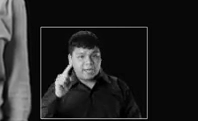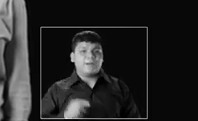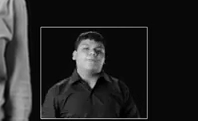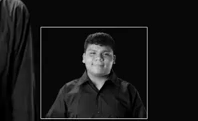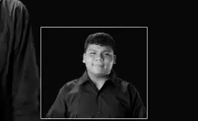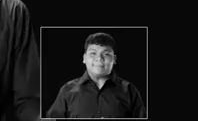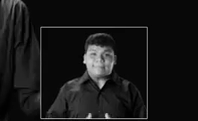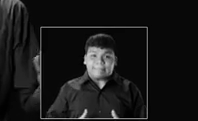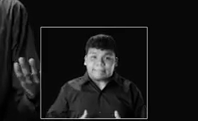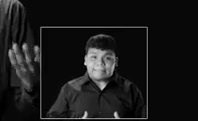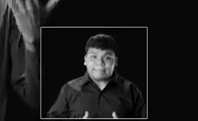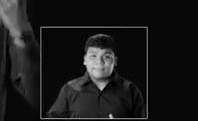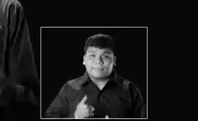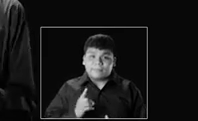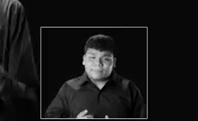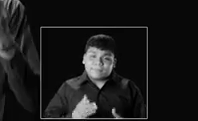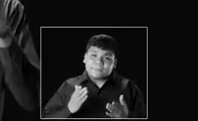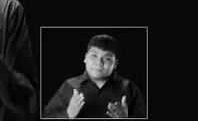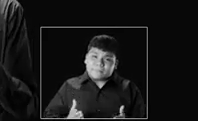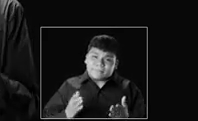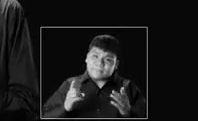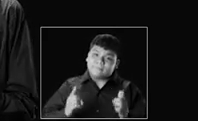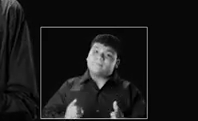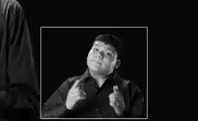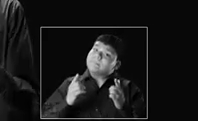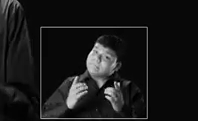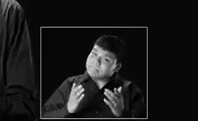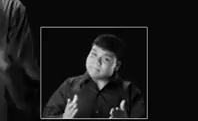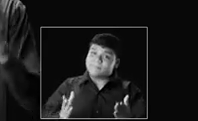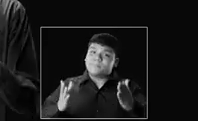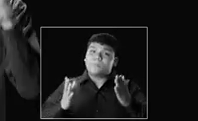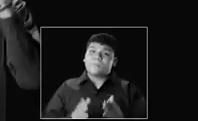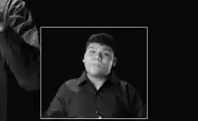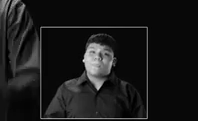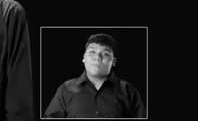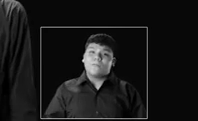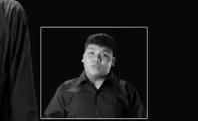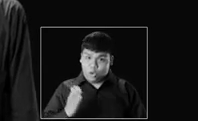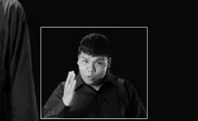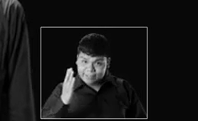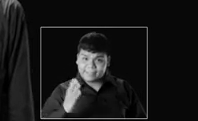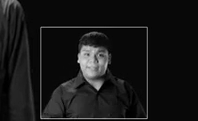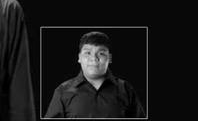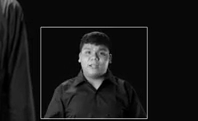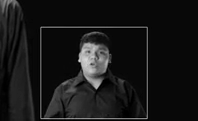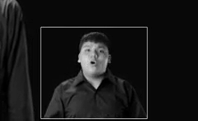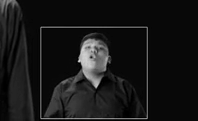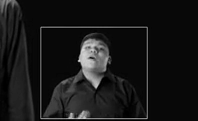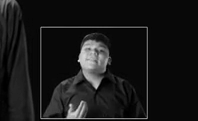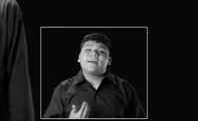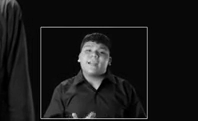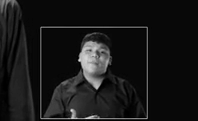el gobierno. Puta, políticos, teníamos tantas ganas de guacalearles todo esto en sus narices. Todo este